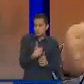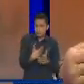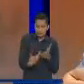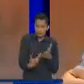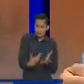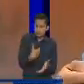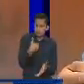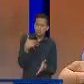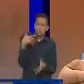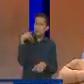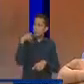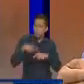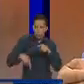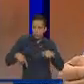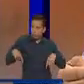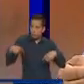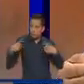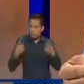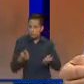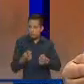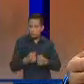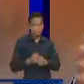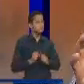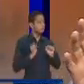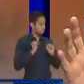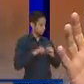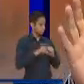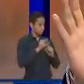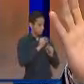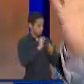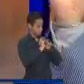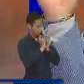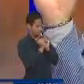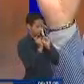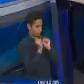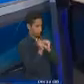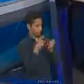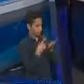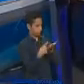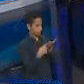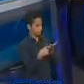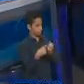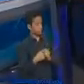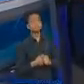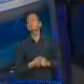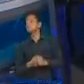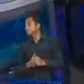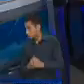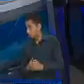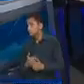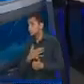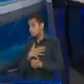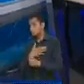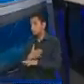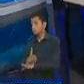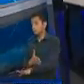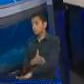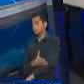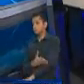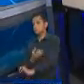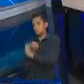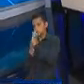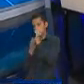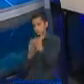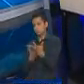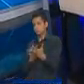hecho de aplicarla? En consecuencia, habría que reformar la Constitución en aquella parte pertinente para poder realizar la investigación. Ese ha sido el planteamiento mío desde